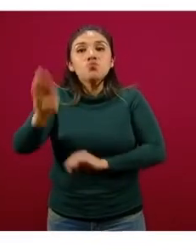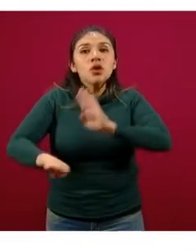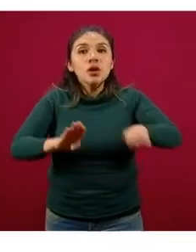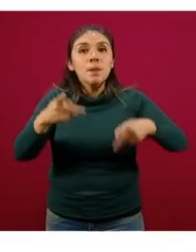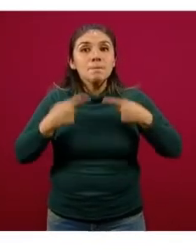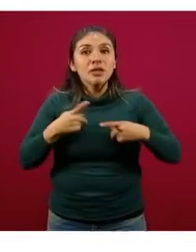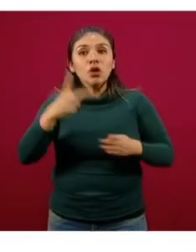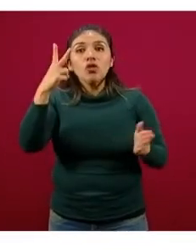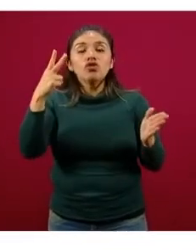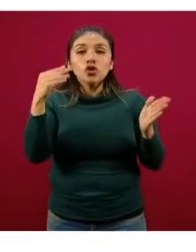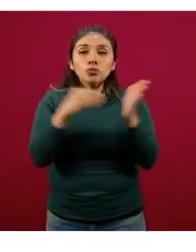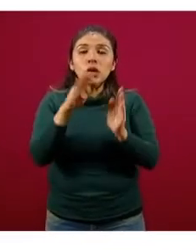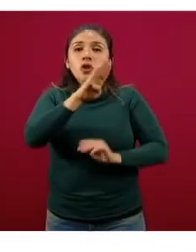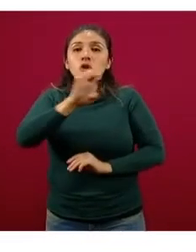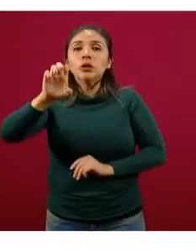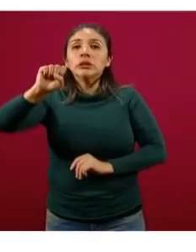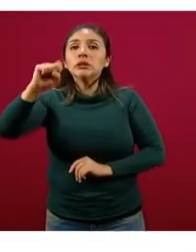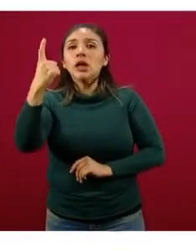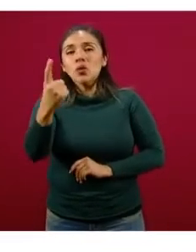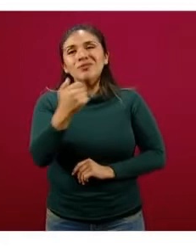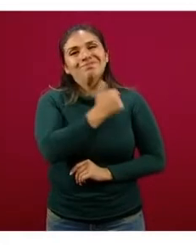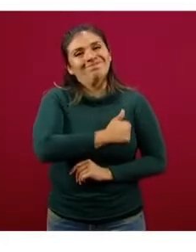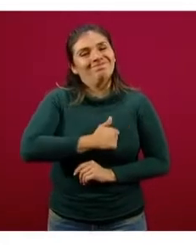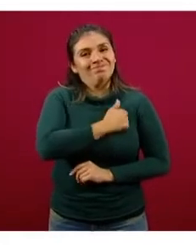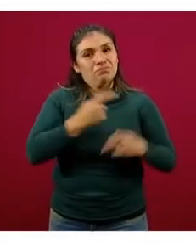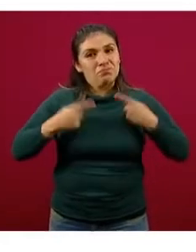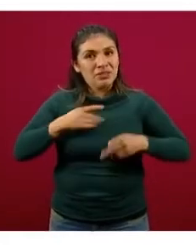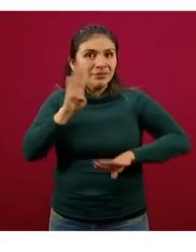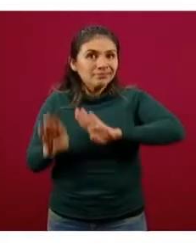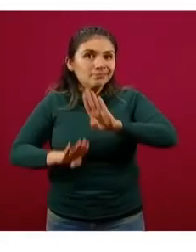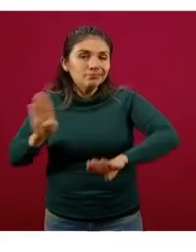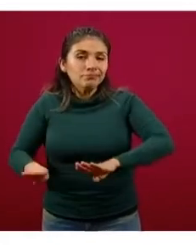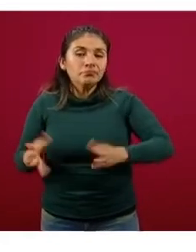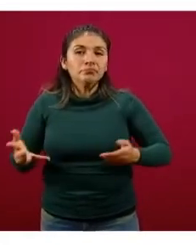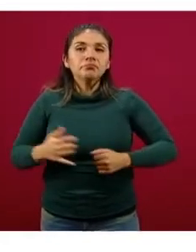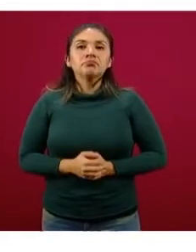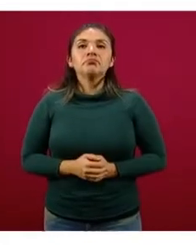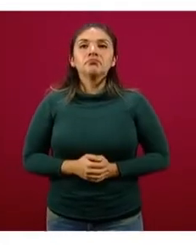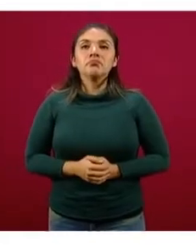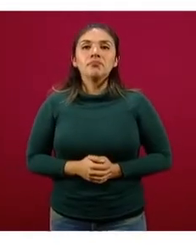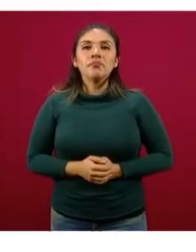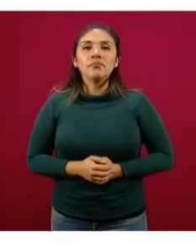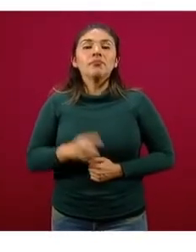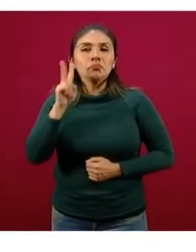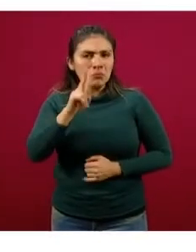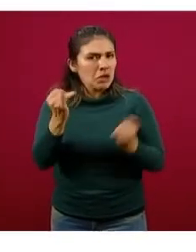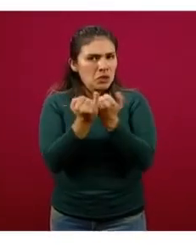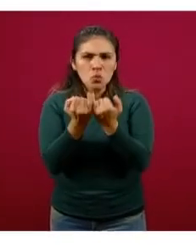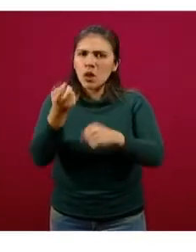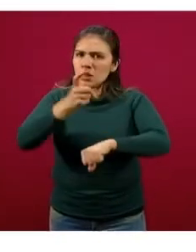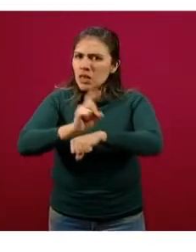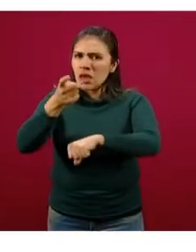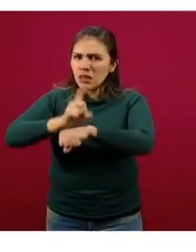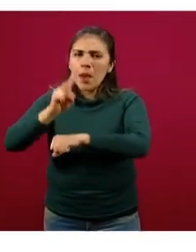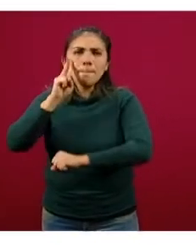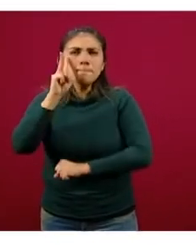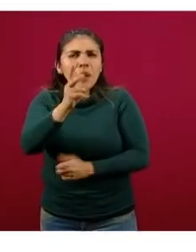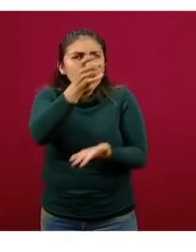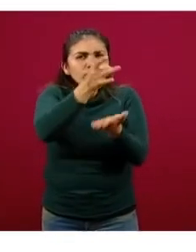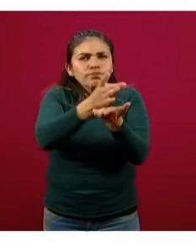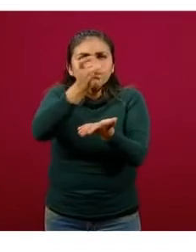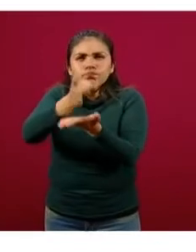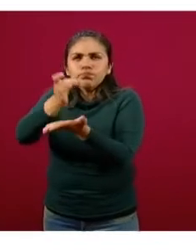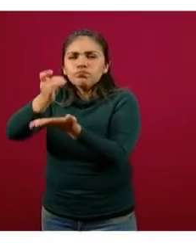estas 2.961 lamentables defunciones y como todos los días podemos también